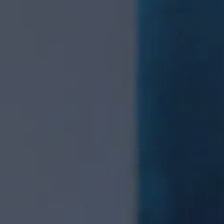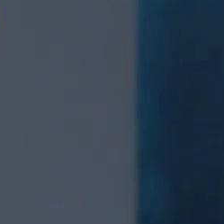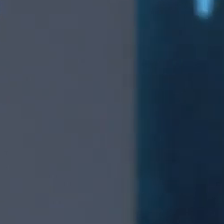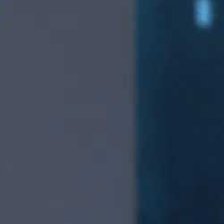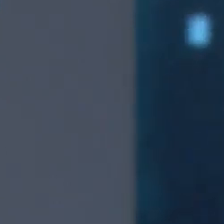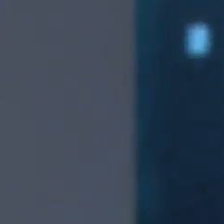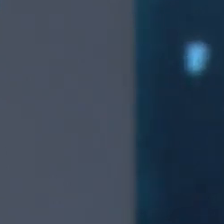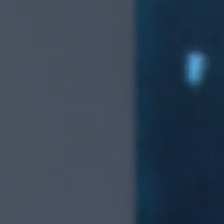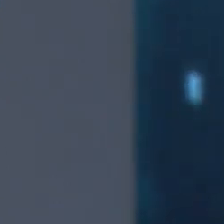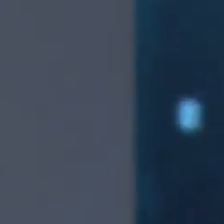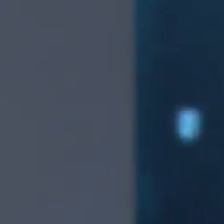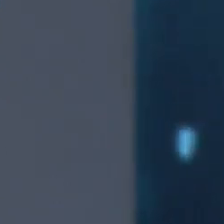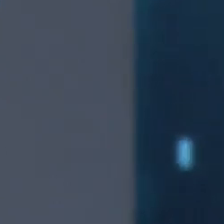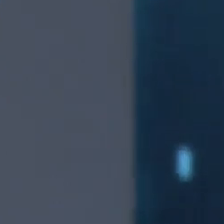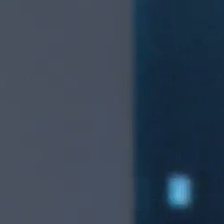amigos